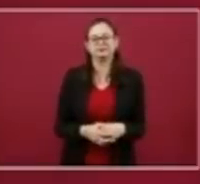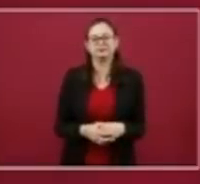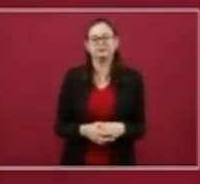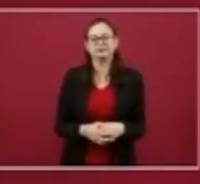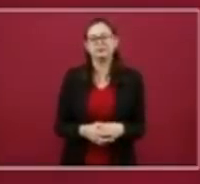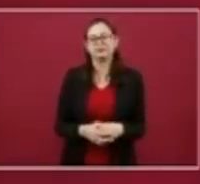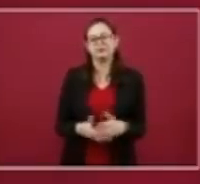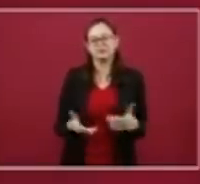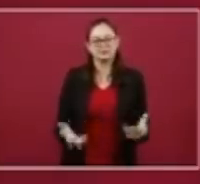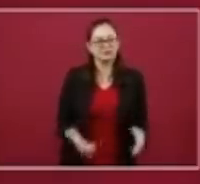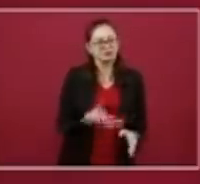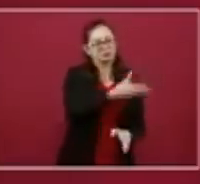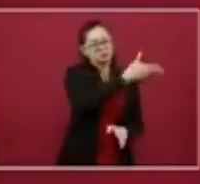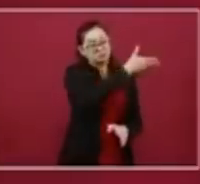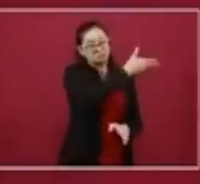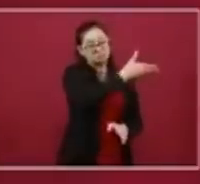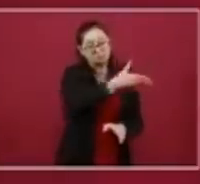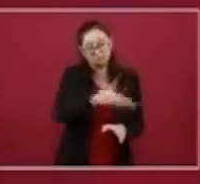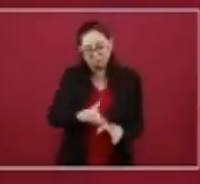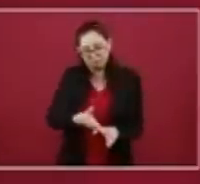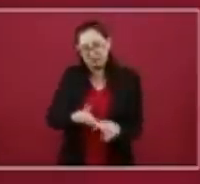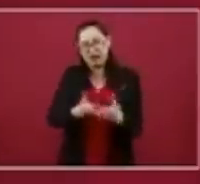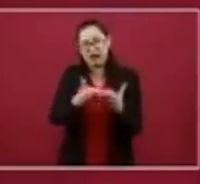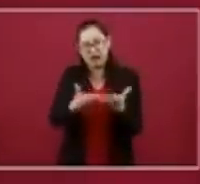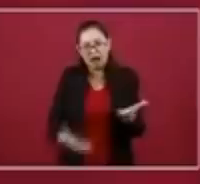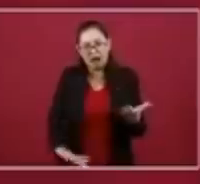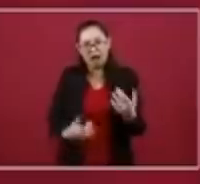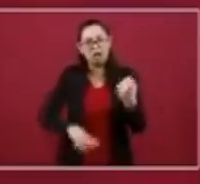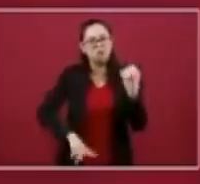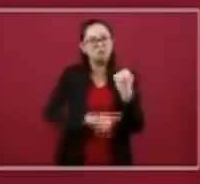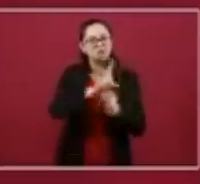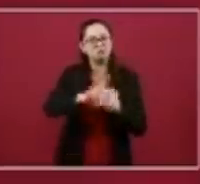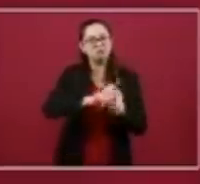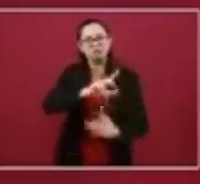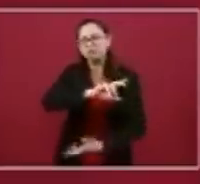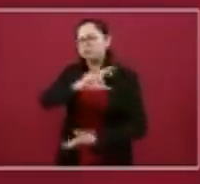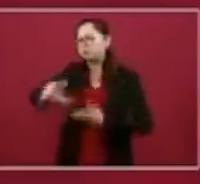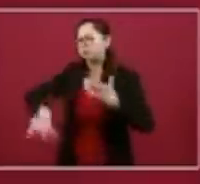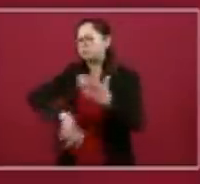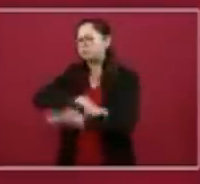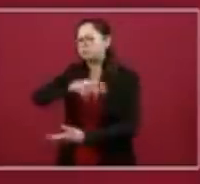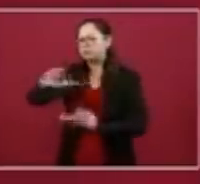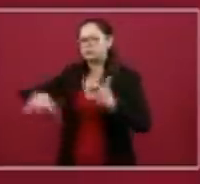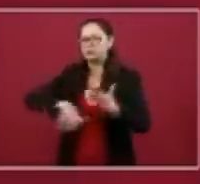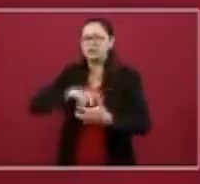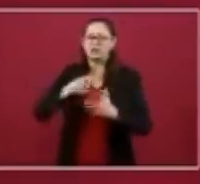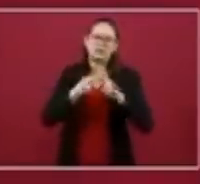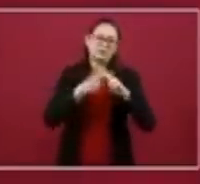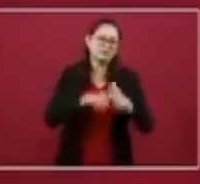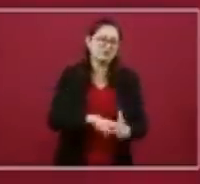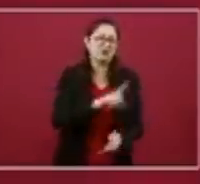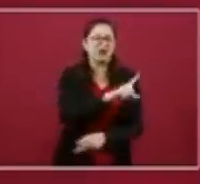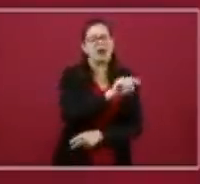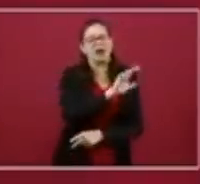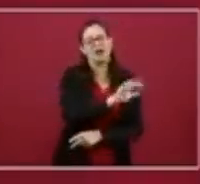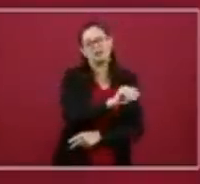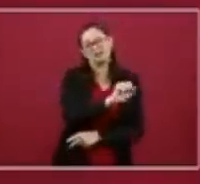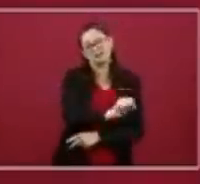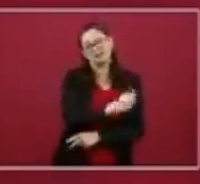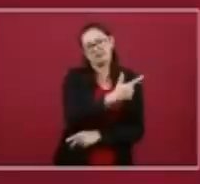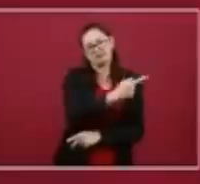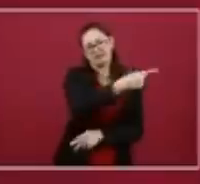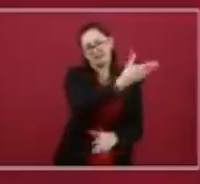los problemas que estamos ahora padeciendo, la crisis de México, se originaron desde entonces.